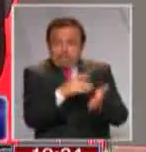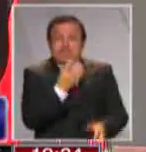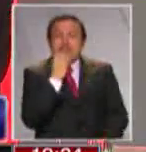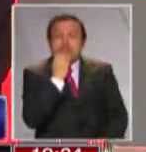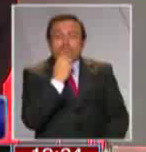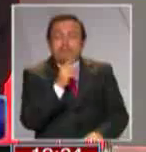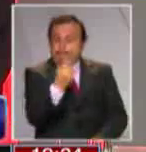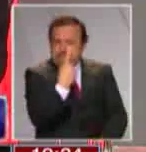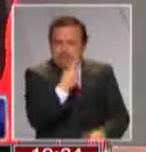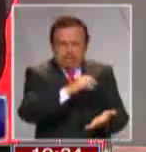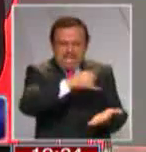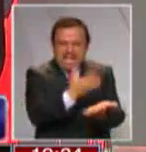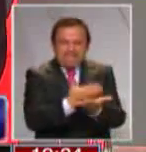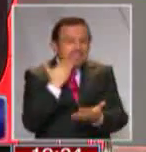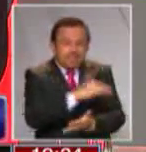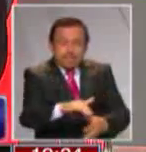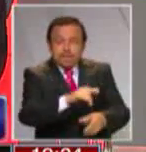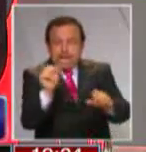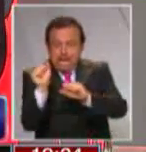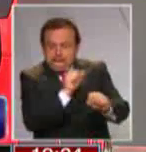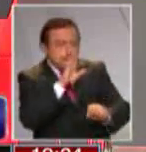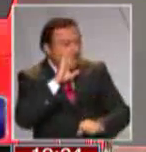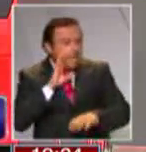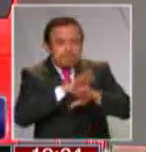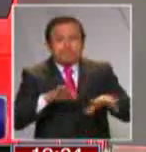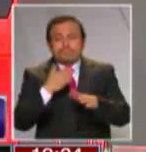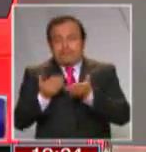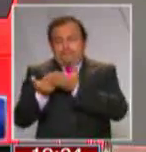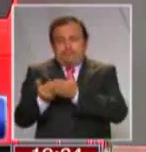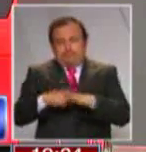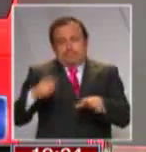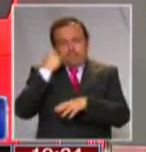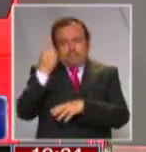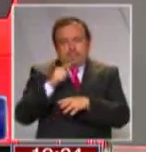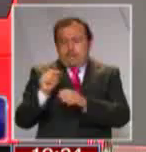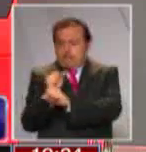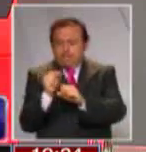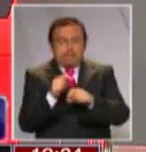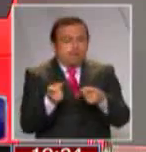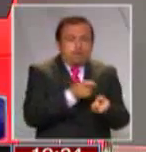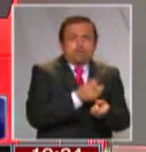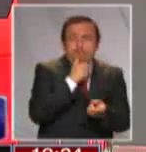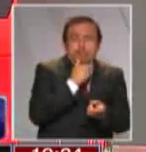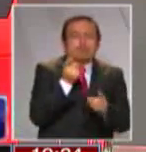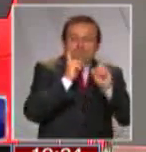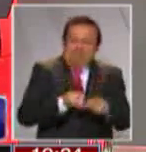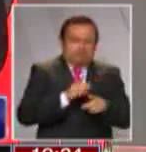por los jardines infantiles, inmediatamente se hace una limpieza del puerto, porque si uno entiende que limpia esta parte y no limpia la otra, es